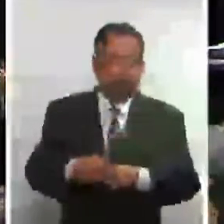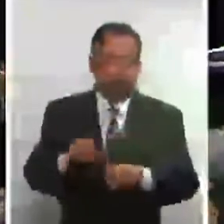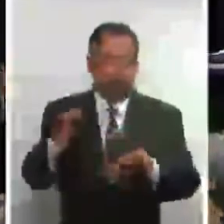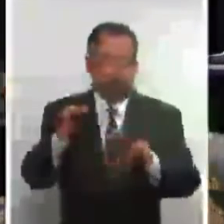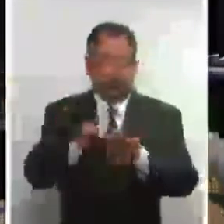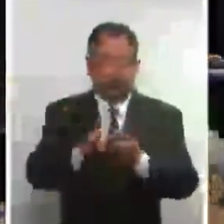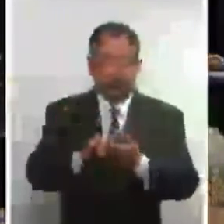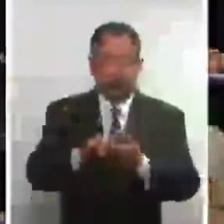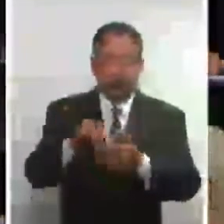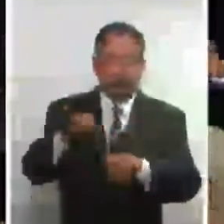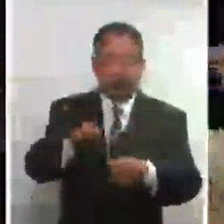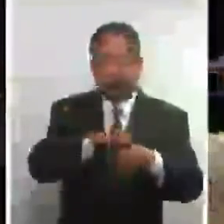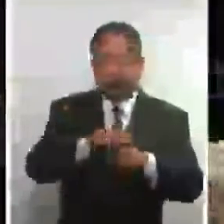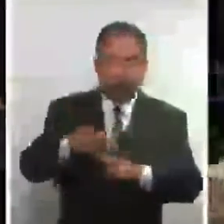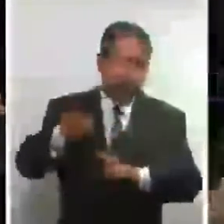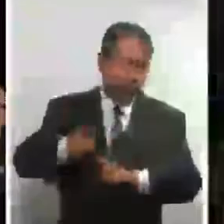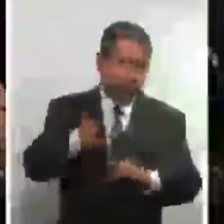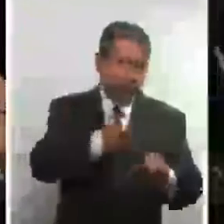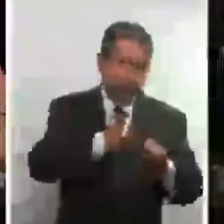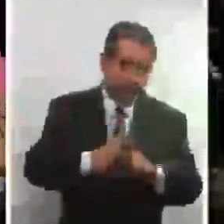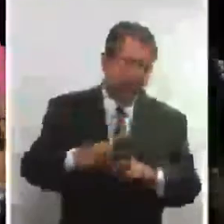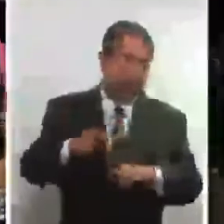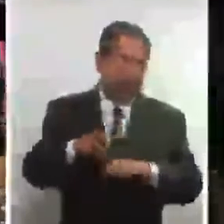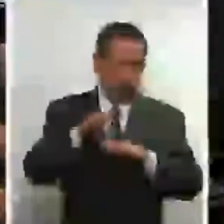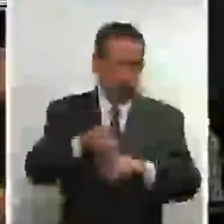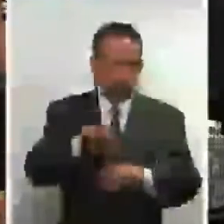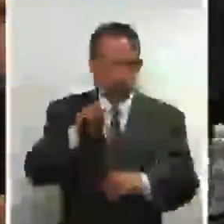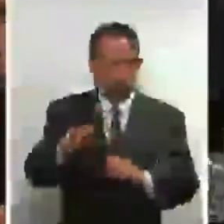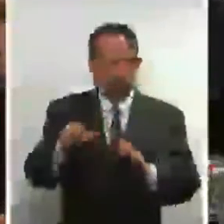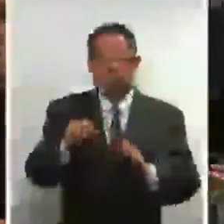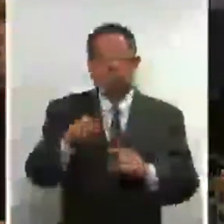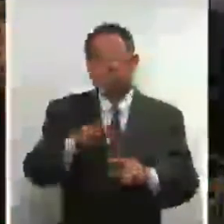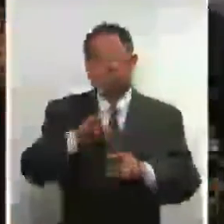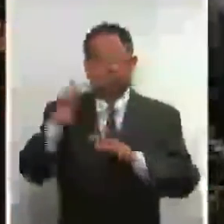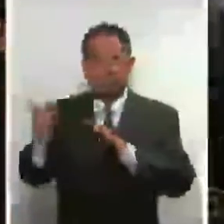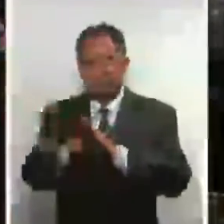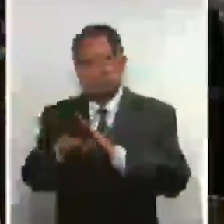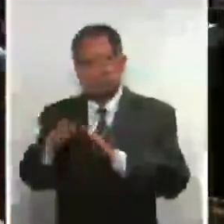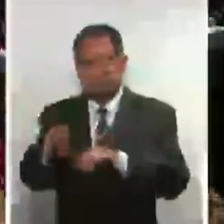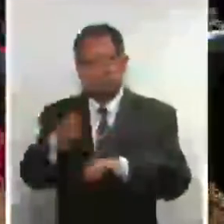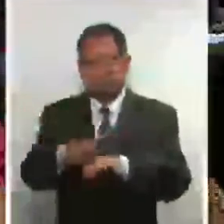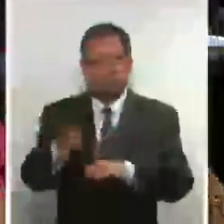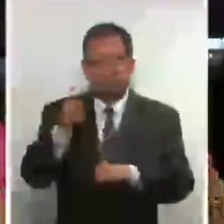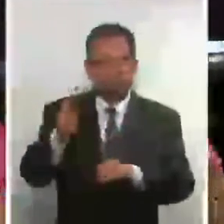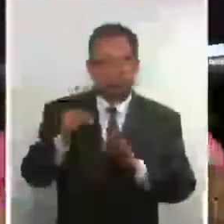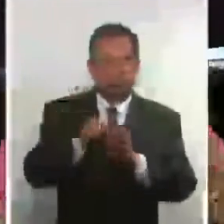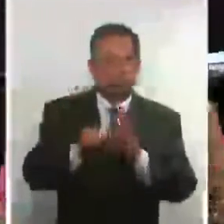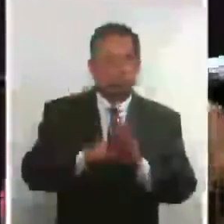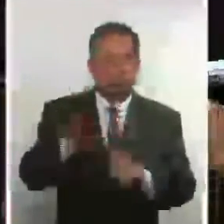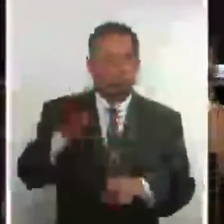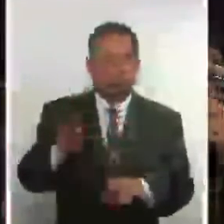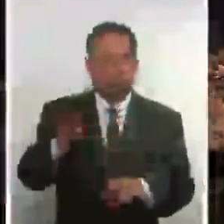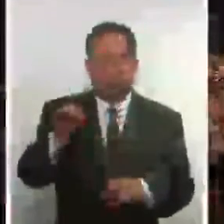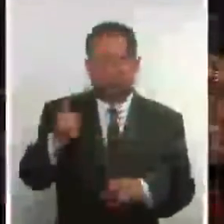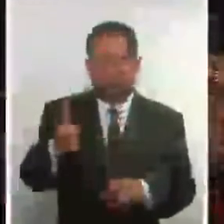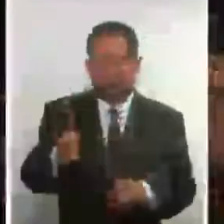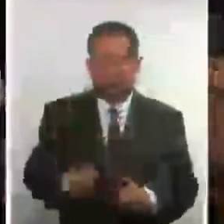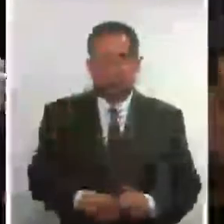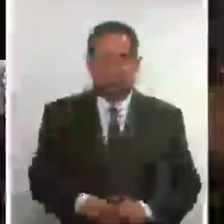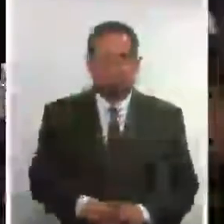para recoger la votación nominal respecto a la reserva del numeral 1 del artículo